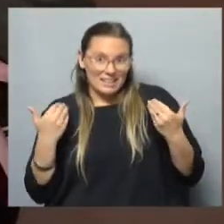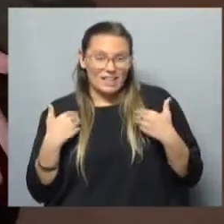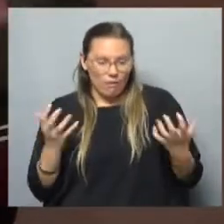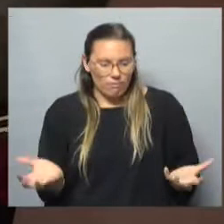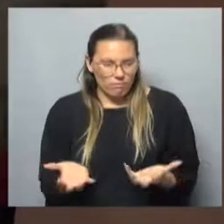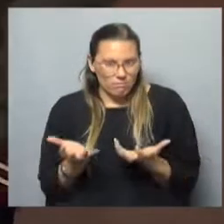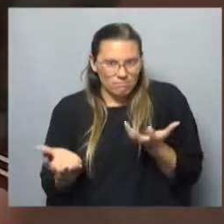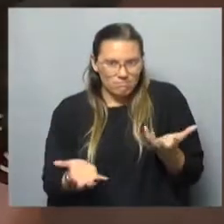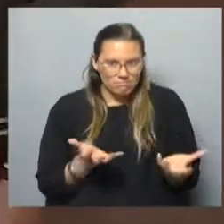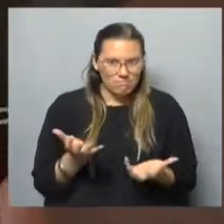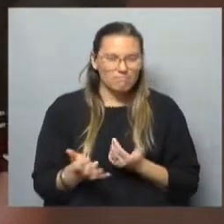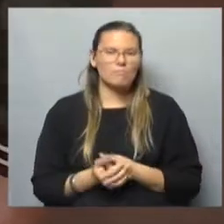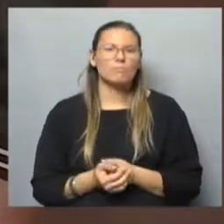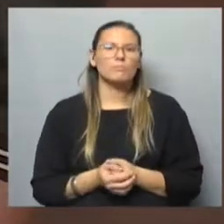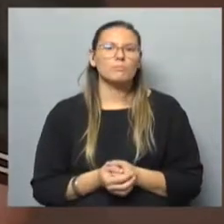fogosidad.